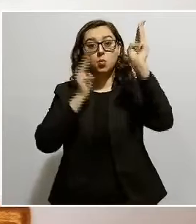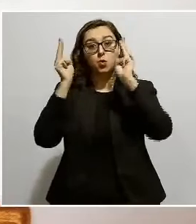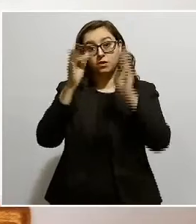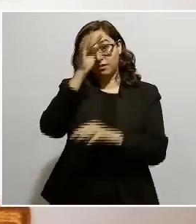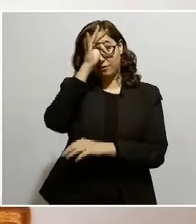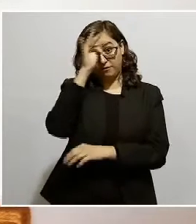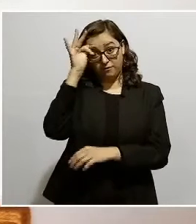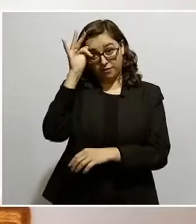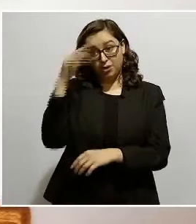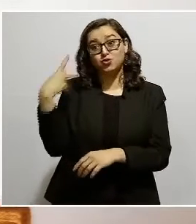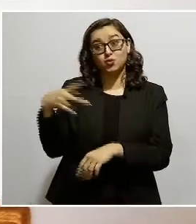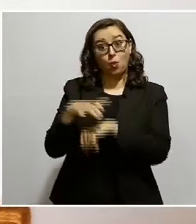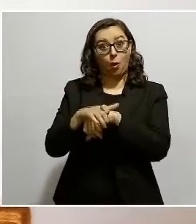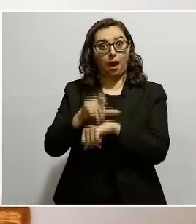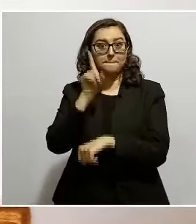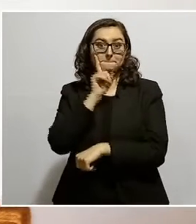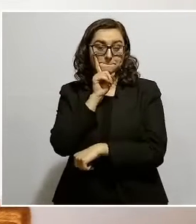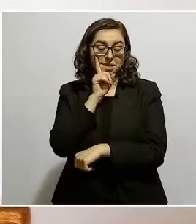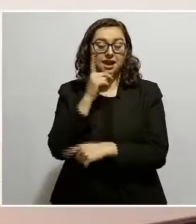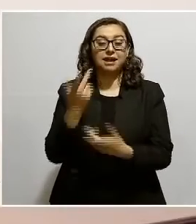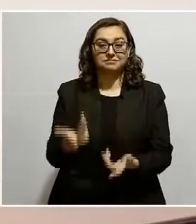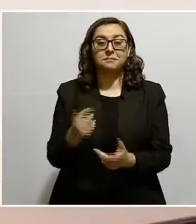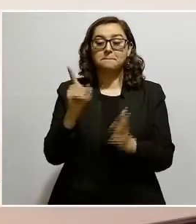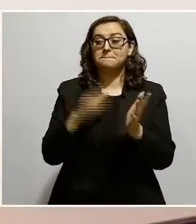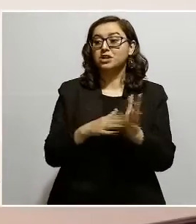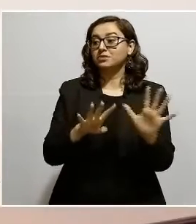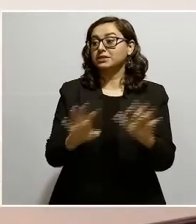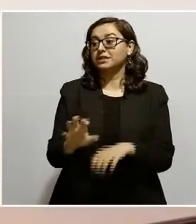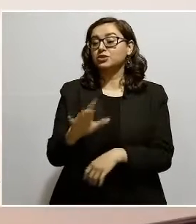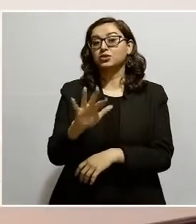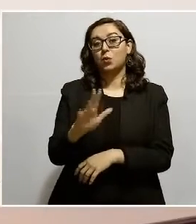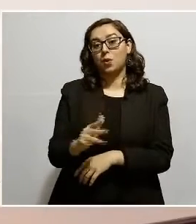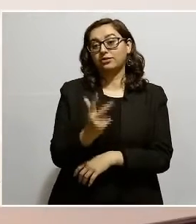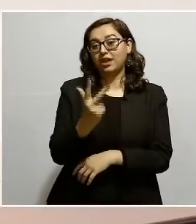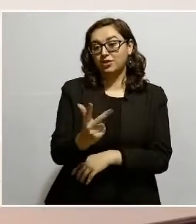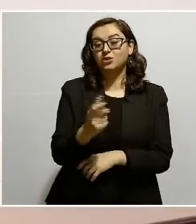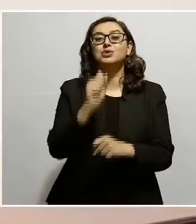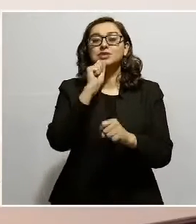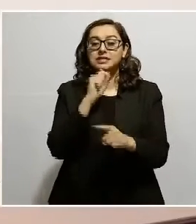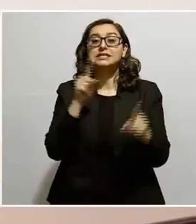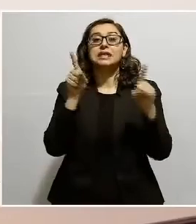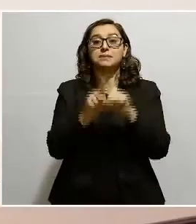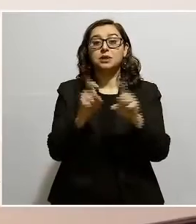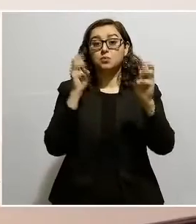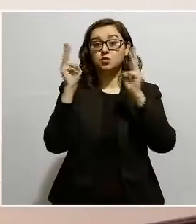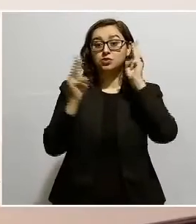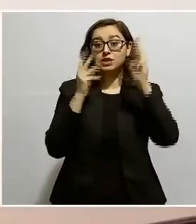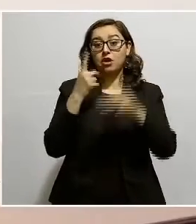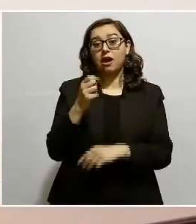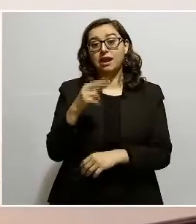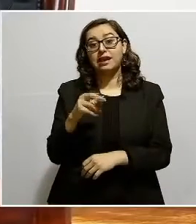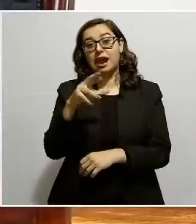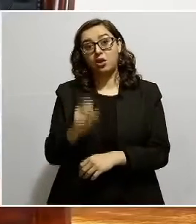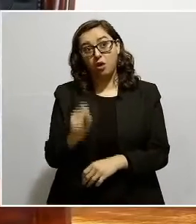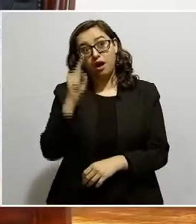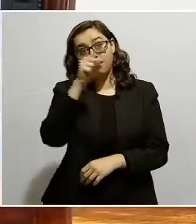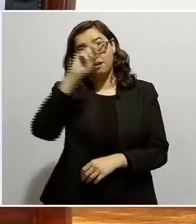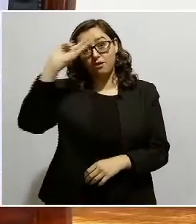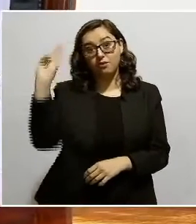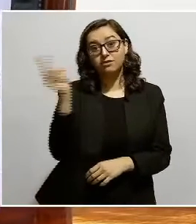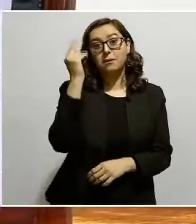de 1958, así como el Museo Regional de la Universidad de Sonora